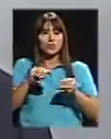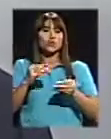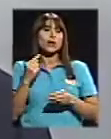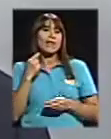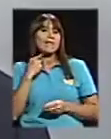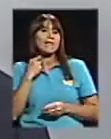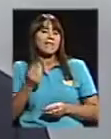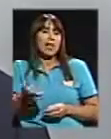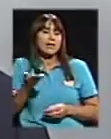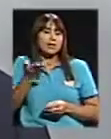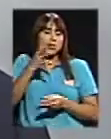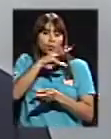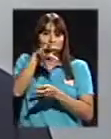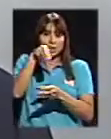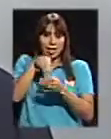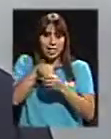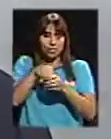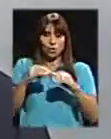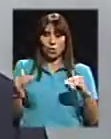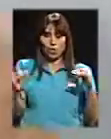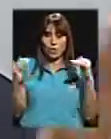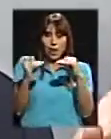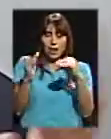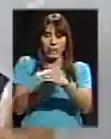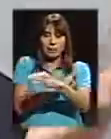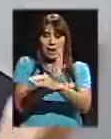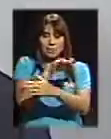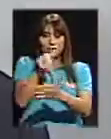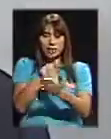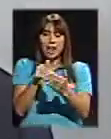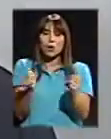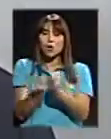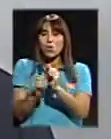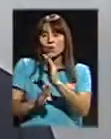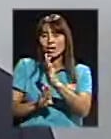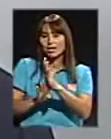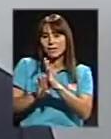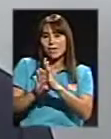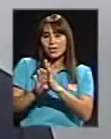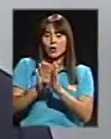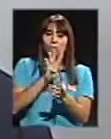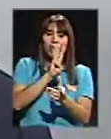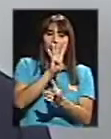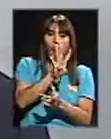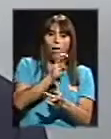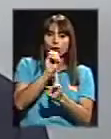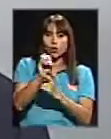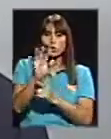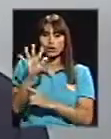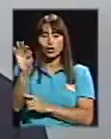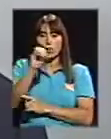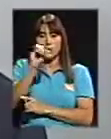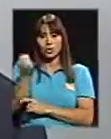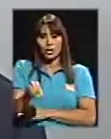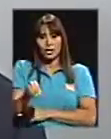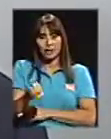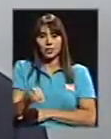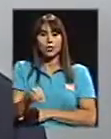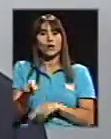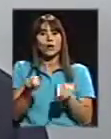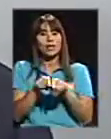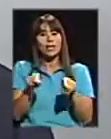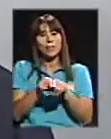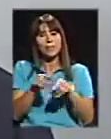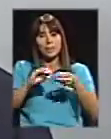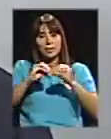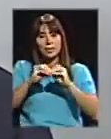Banco Central, con un crecimiento del 4 a 5%, y una tasa de interés entre